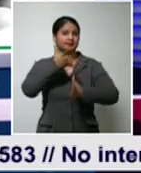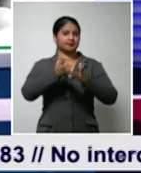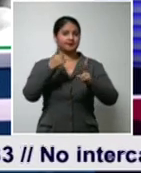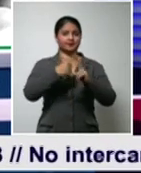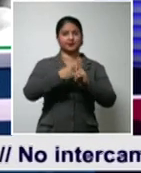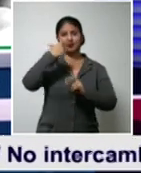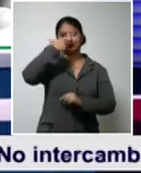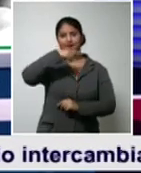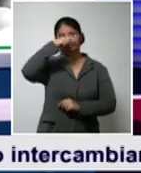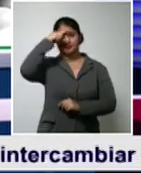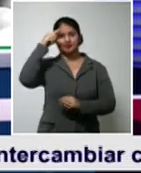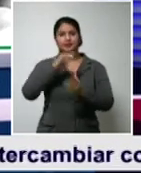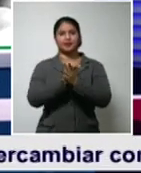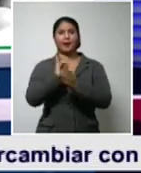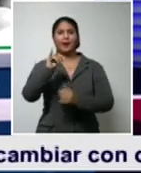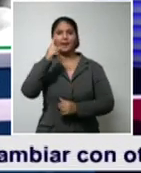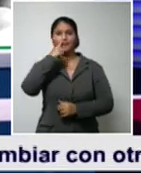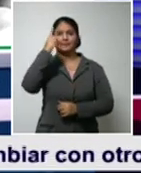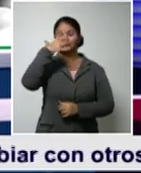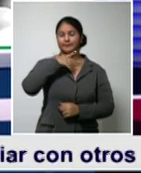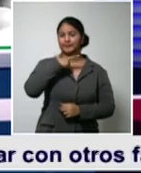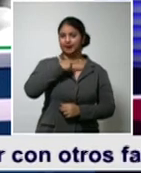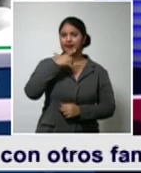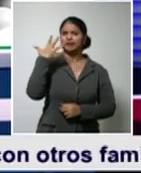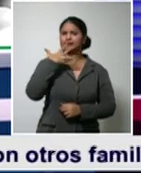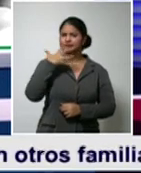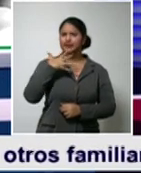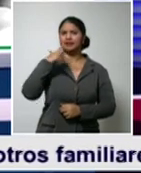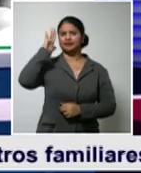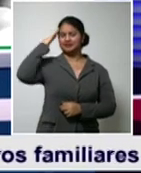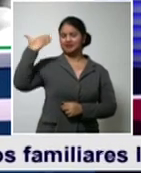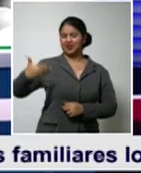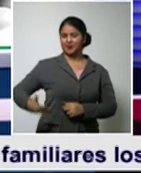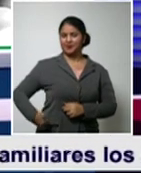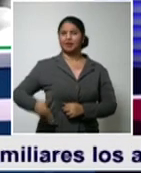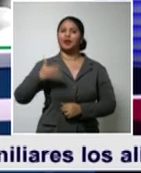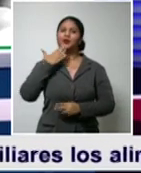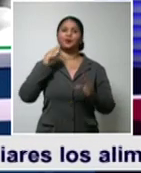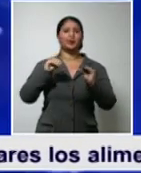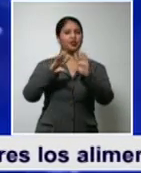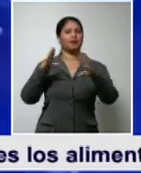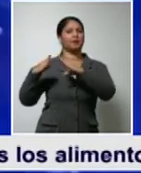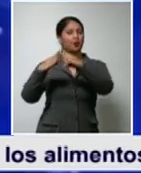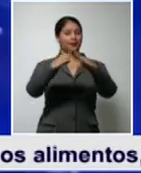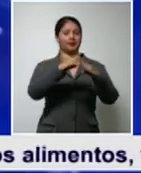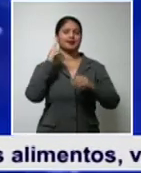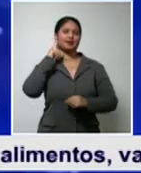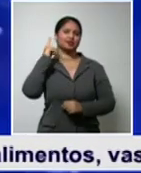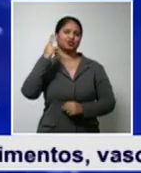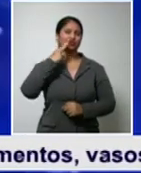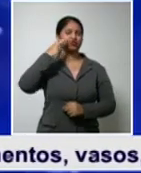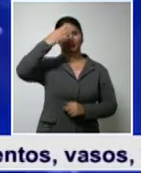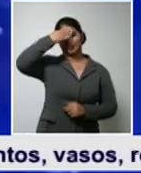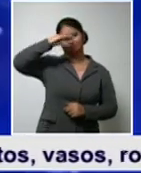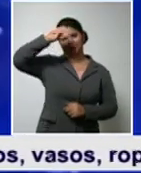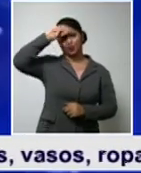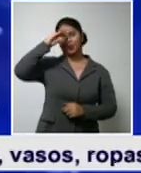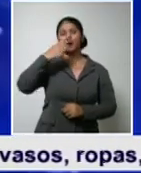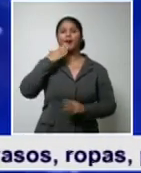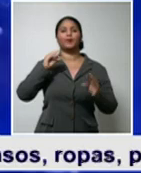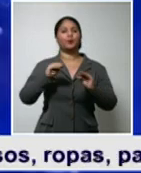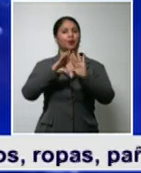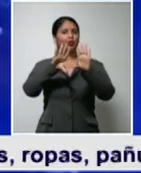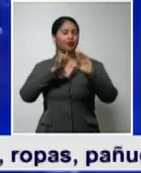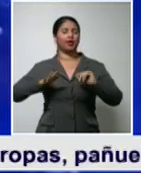Yasmina Rami, para la Sociedad Sorda de Cuba, la comunidad sorda de Cuba. Así que, doctor, muy buenos días.